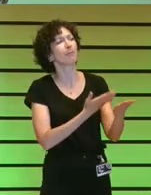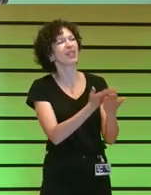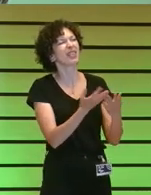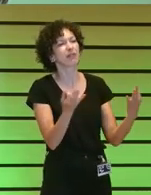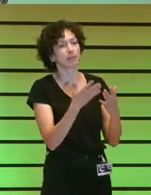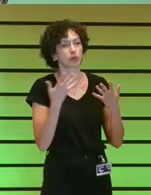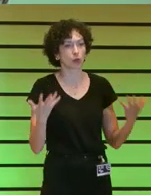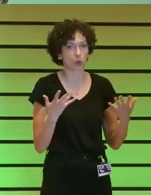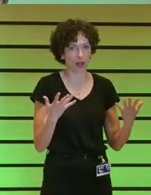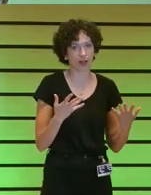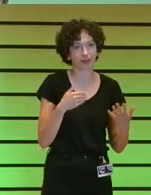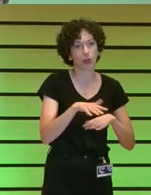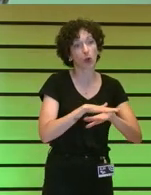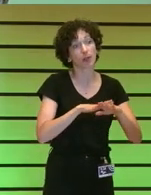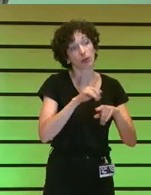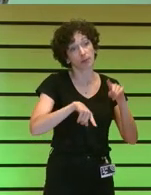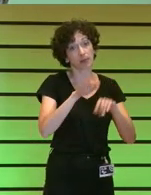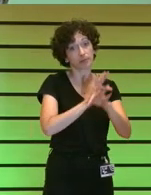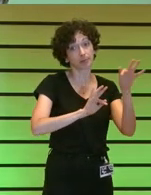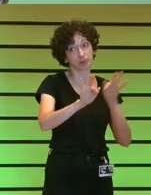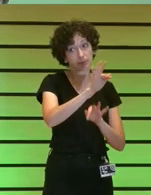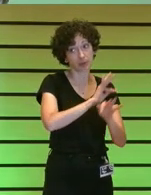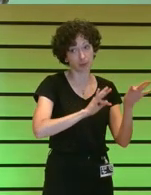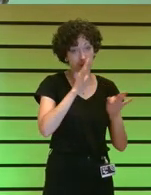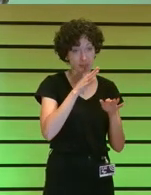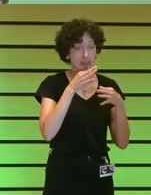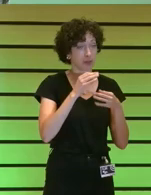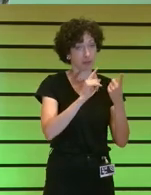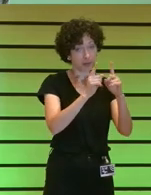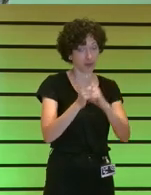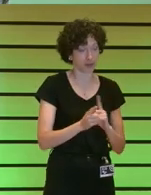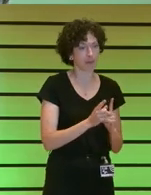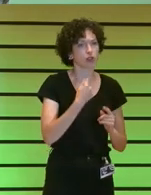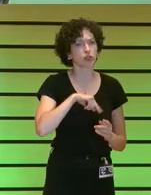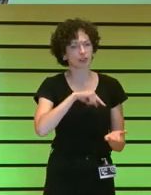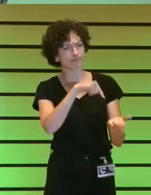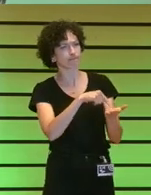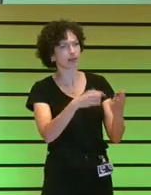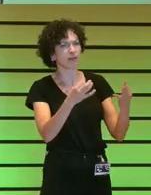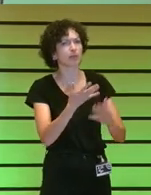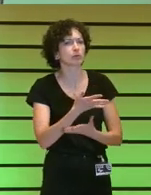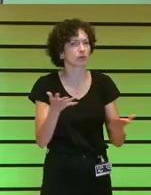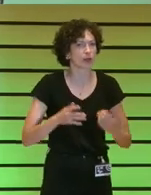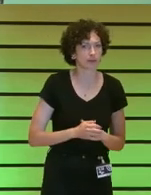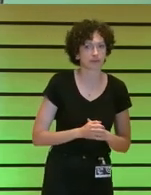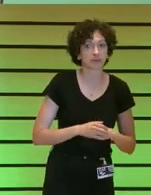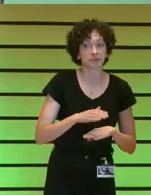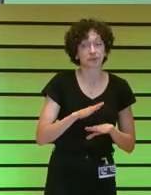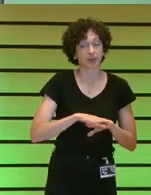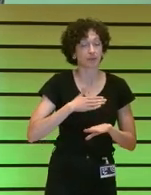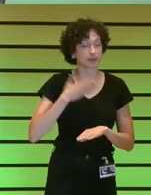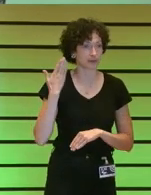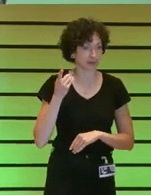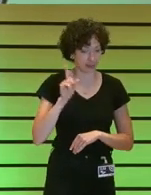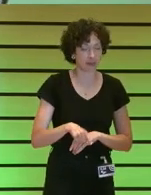ahora tenemos tanto dinamismo digámoslo así en los cambios de gobierno qué les podríamos exigir Pues mira para mí eso es la clave